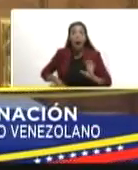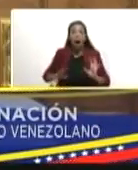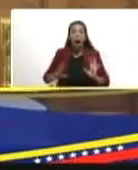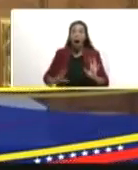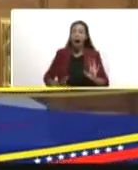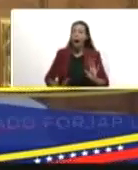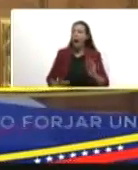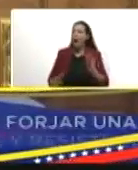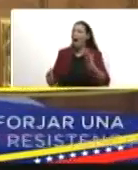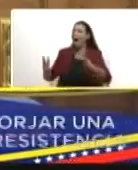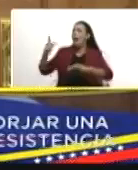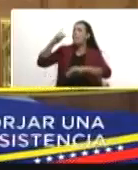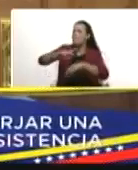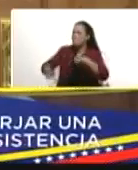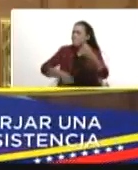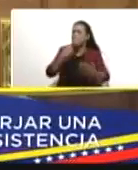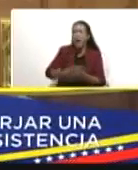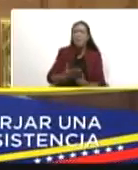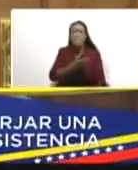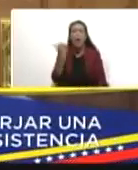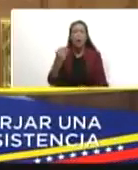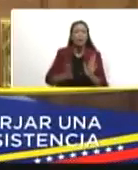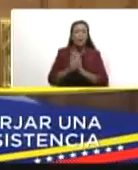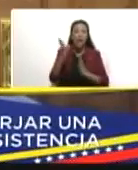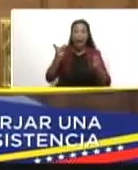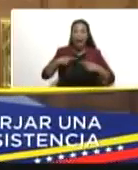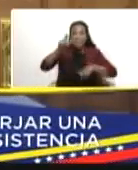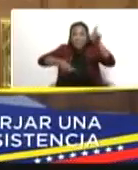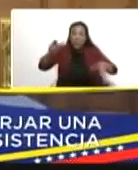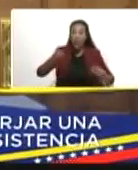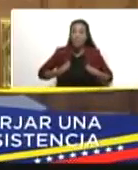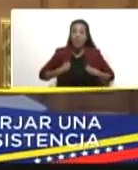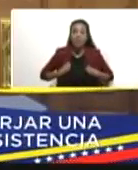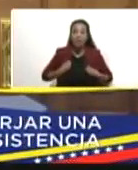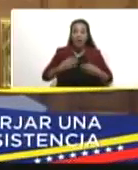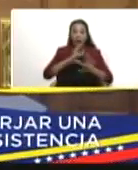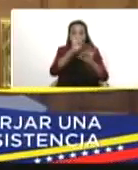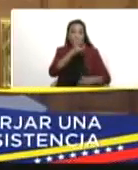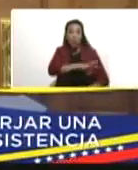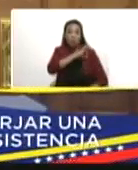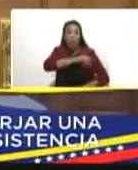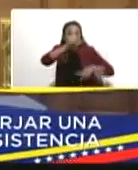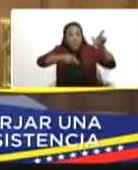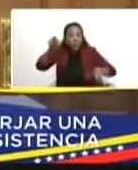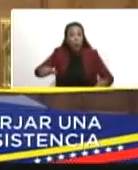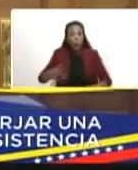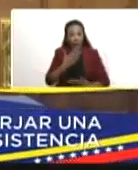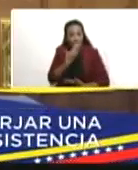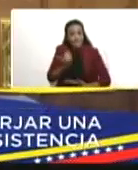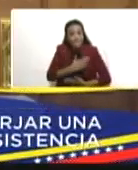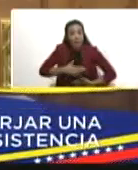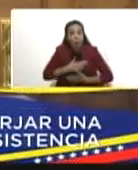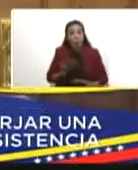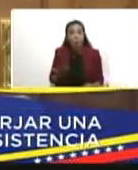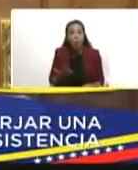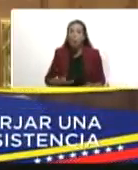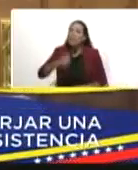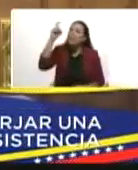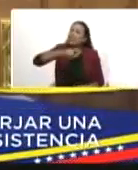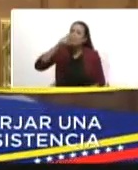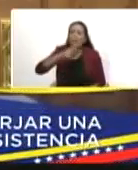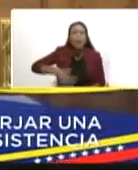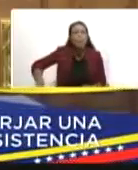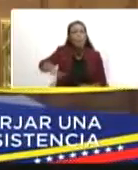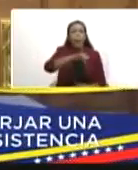Salto cualitativo para mejorar la vida colectiva de todos y todas como gran